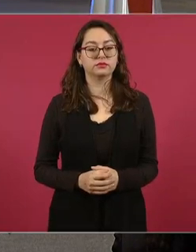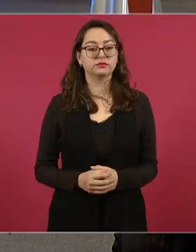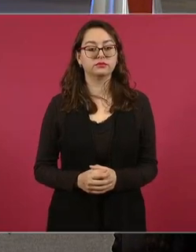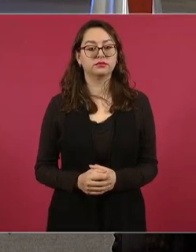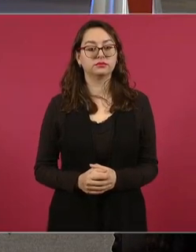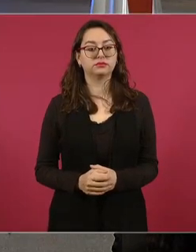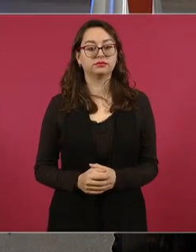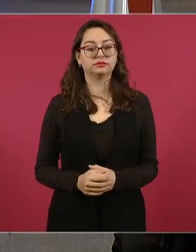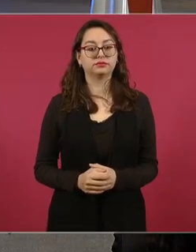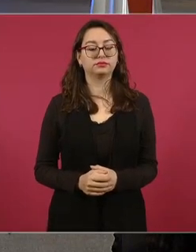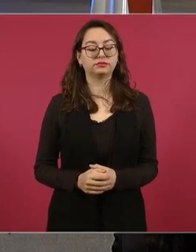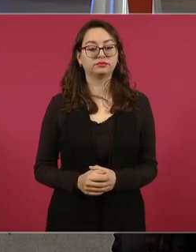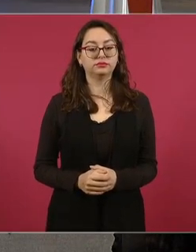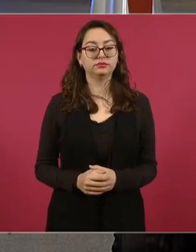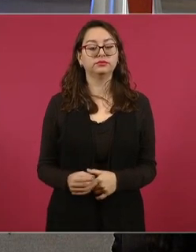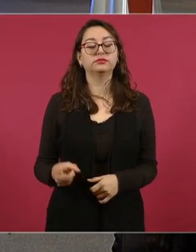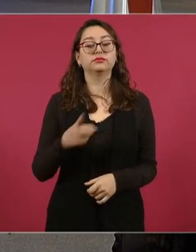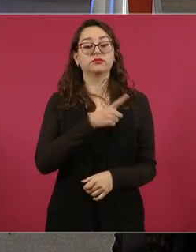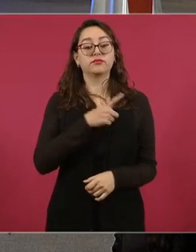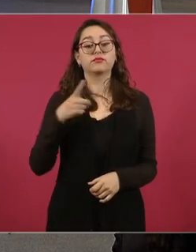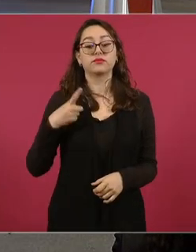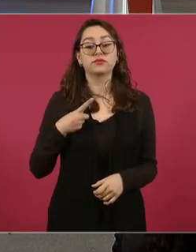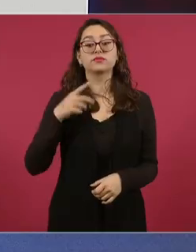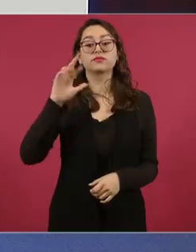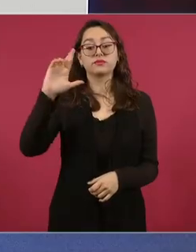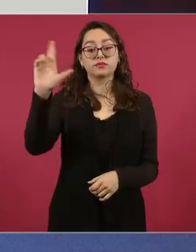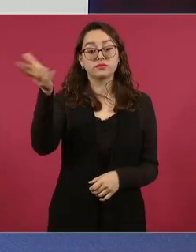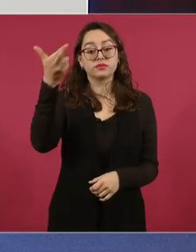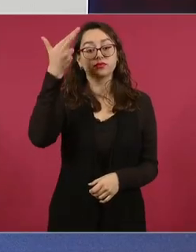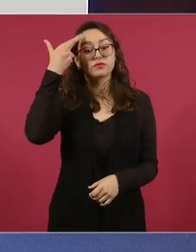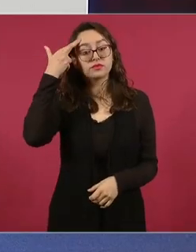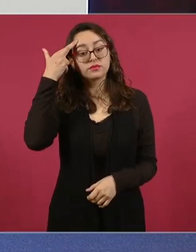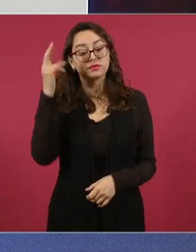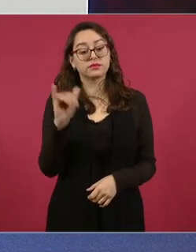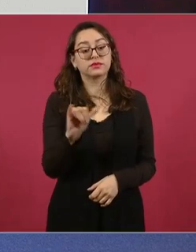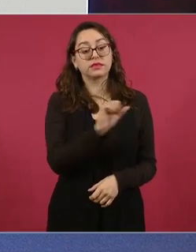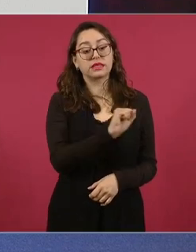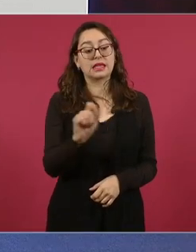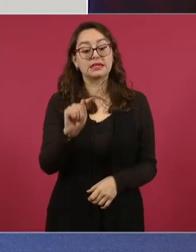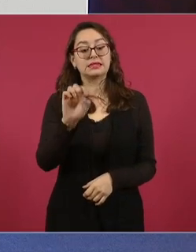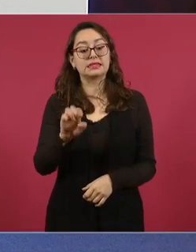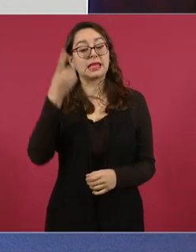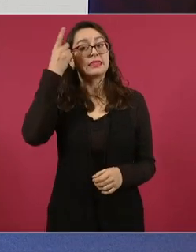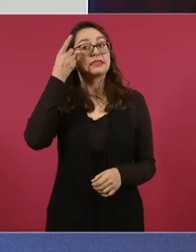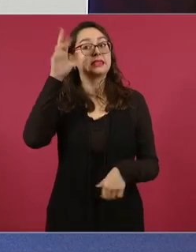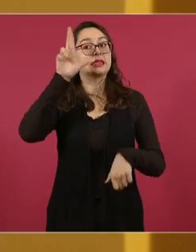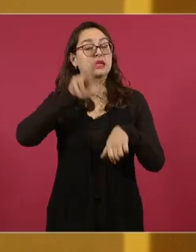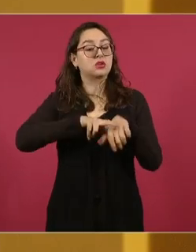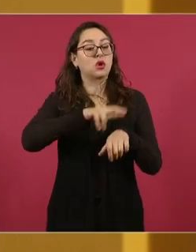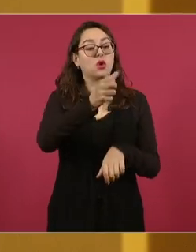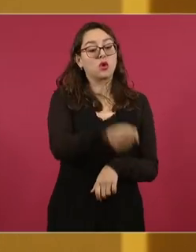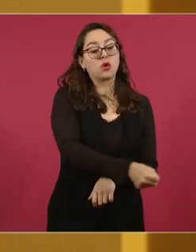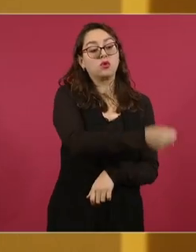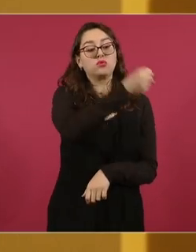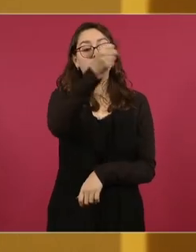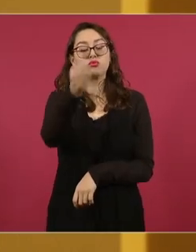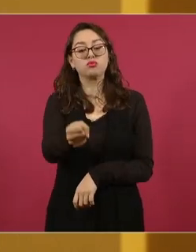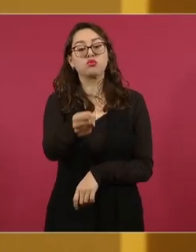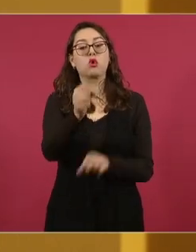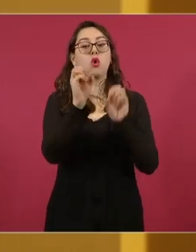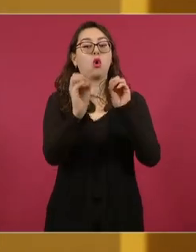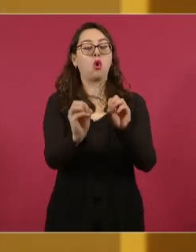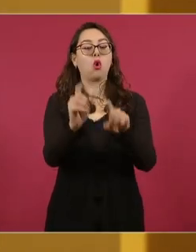Recordemos que la elección y remoción del director del Issste compete única y